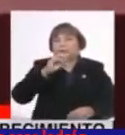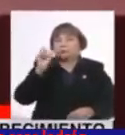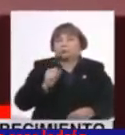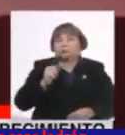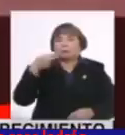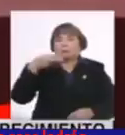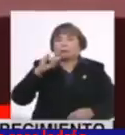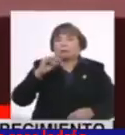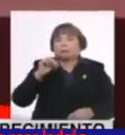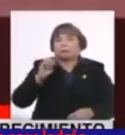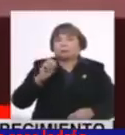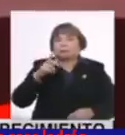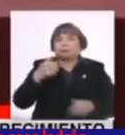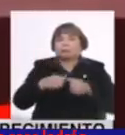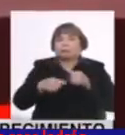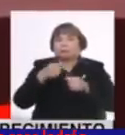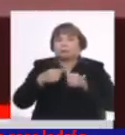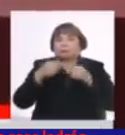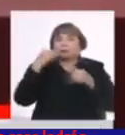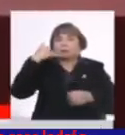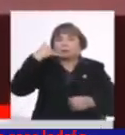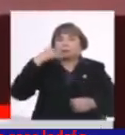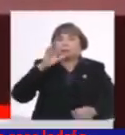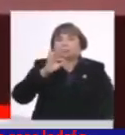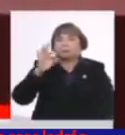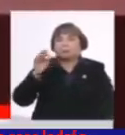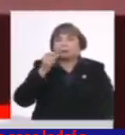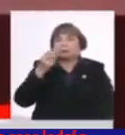yparedes14@gmail.com y mi número de teléfono es